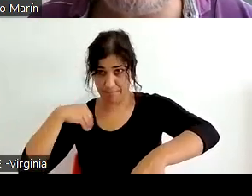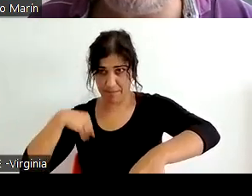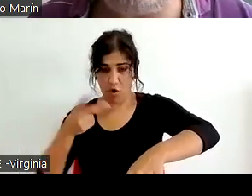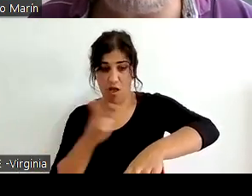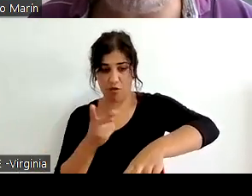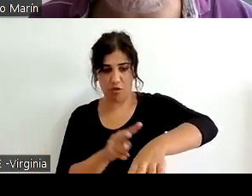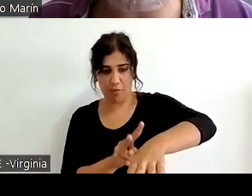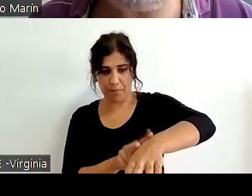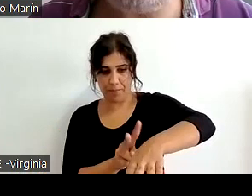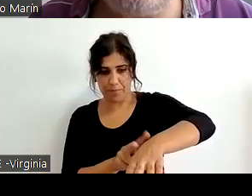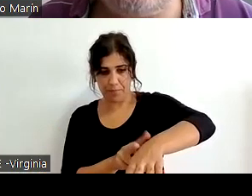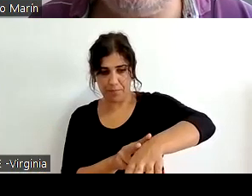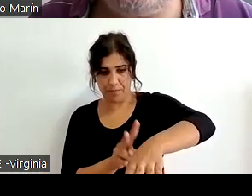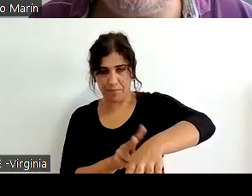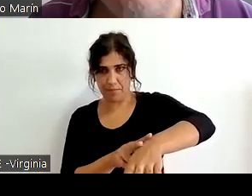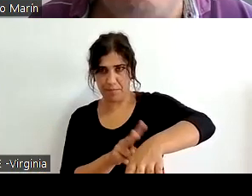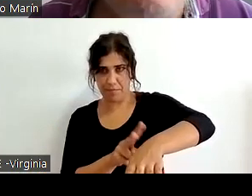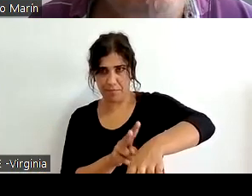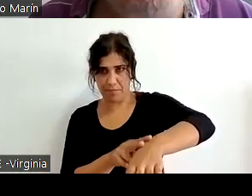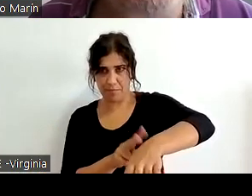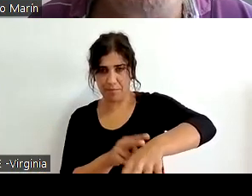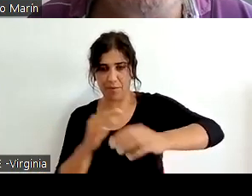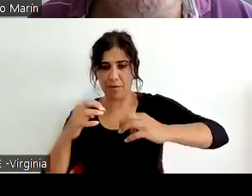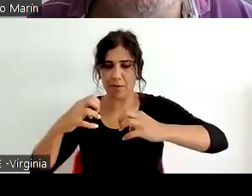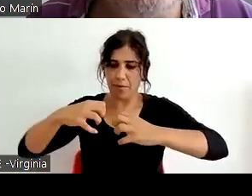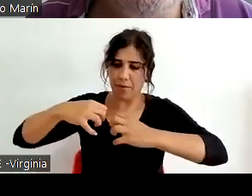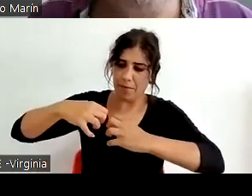las bandas que unen peroné con calcáneo.